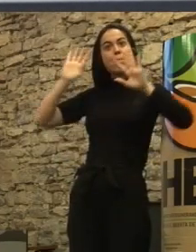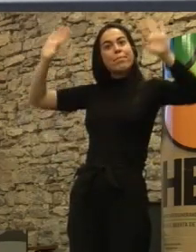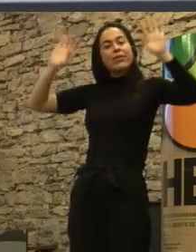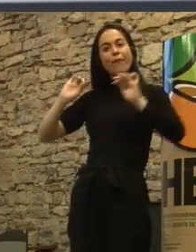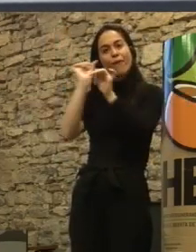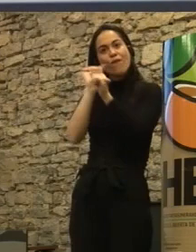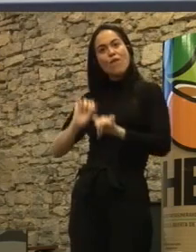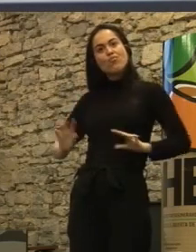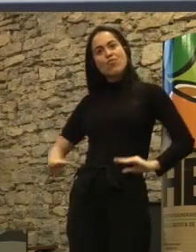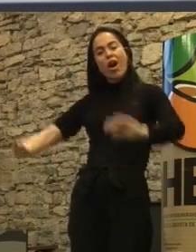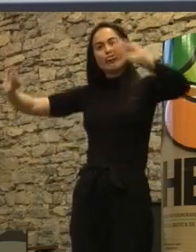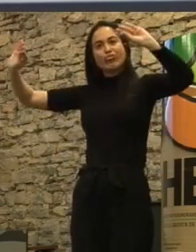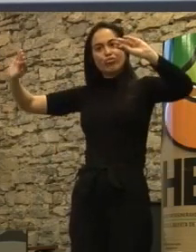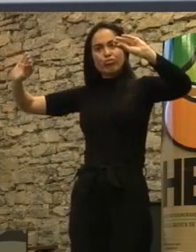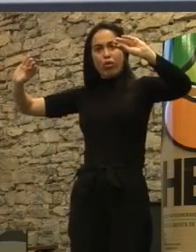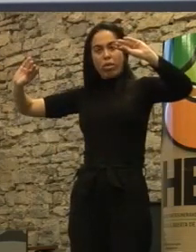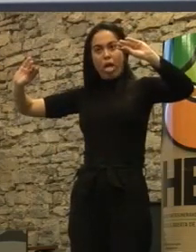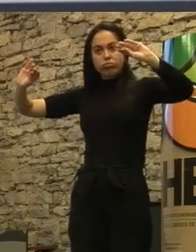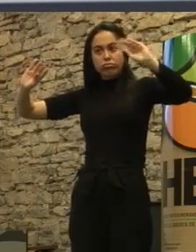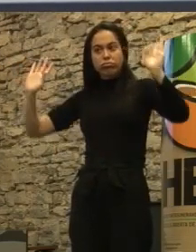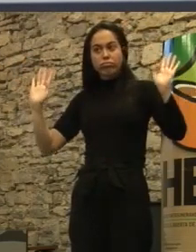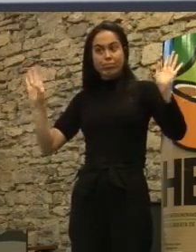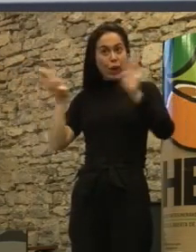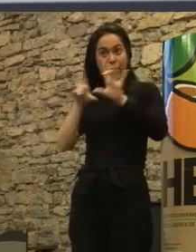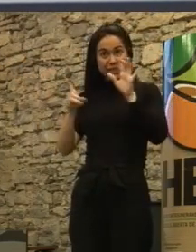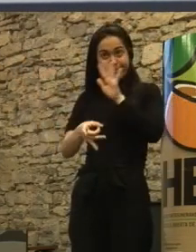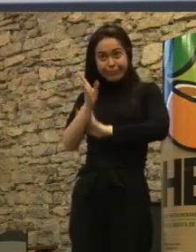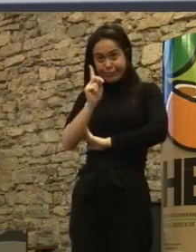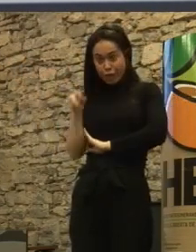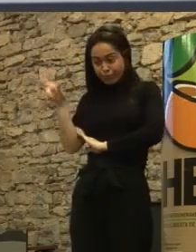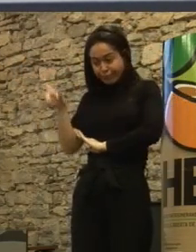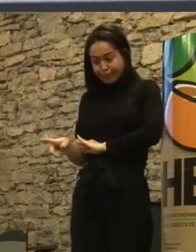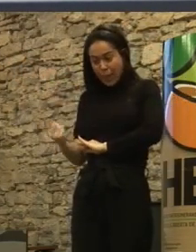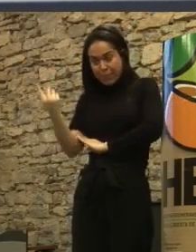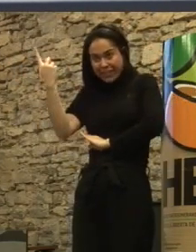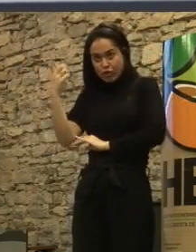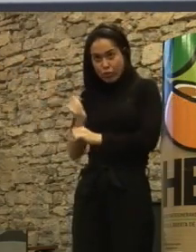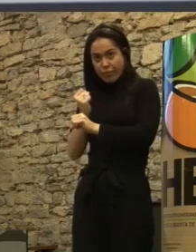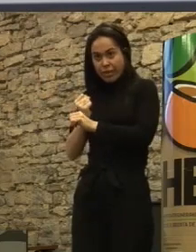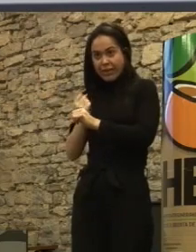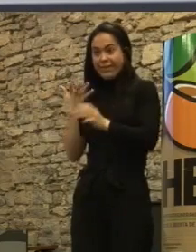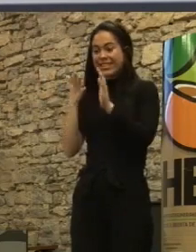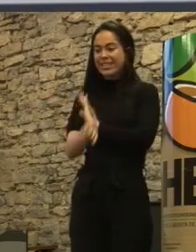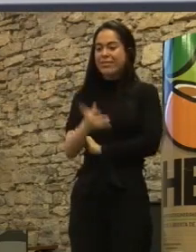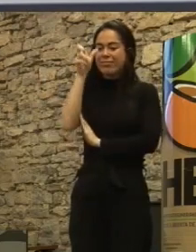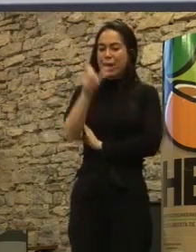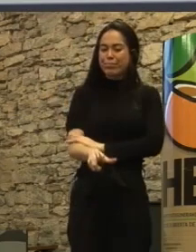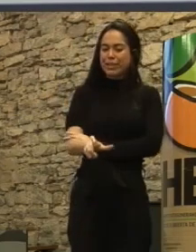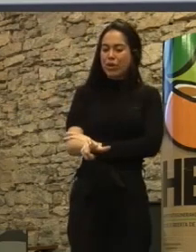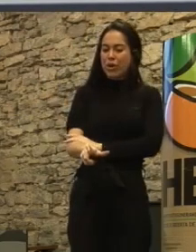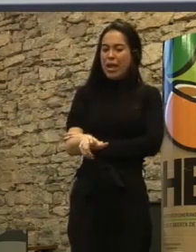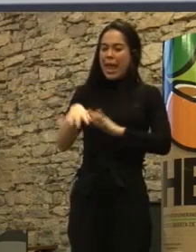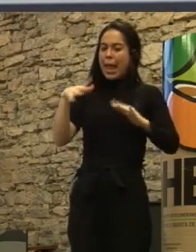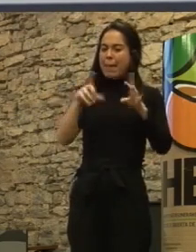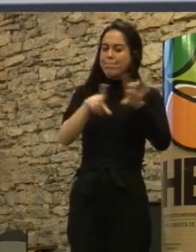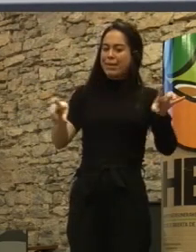ha creado una idea de empresa dentro que ahora han creado la empresa, ¿vale? Por tanto, a lo mejor esa cooperativa no es emprendedora y esa persona sí es emprendedora. Un